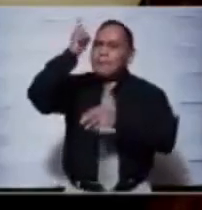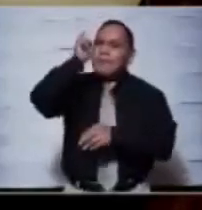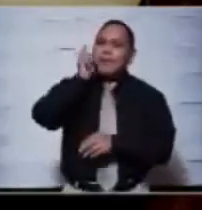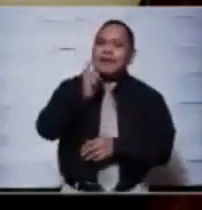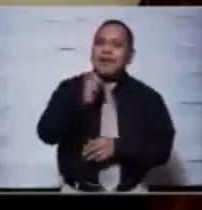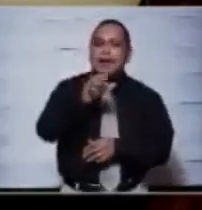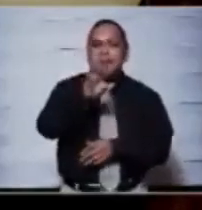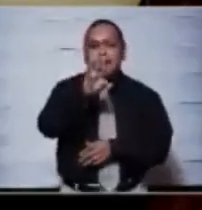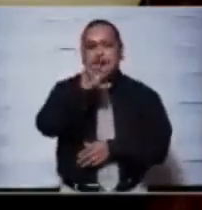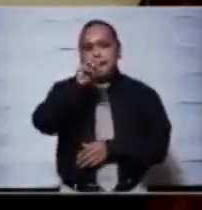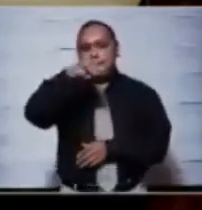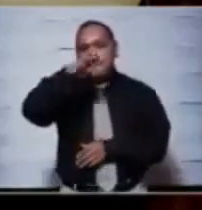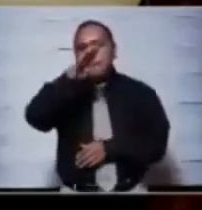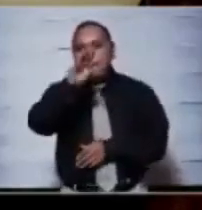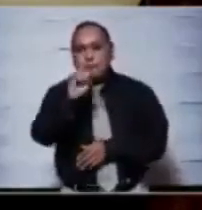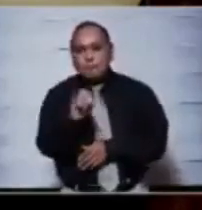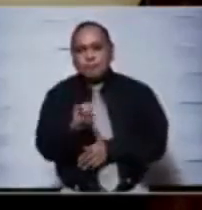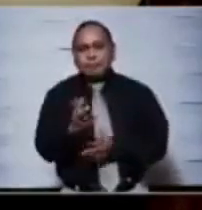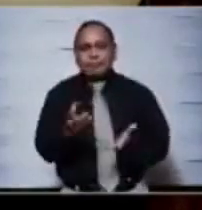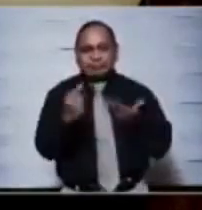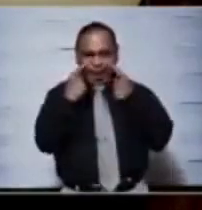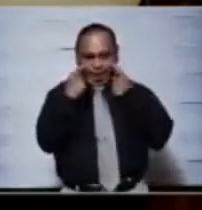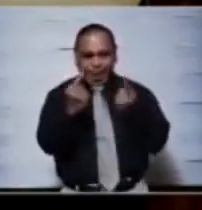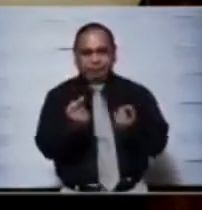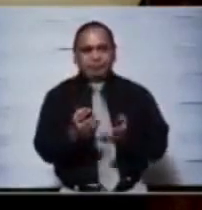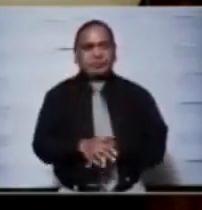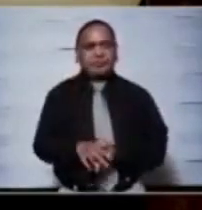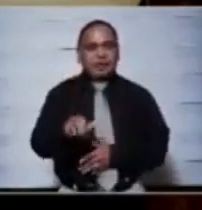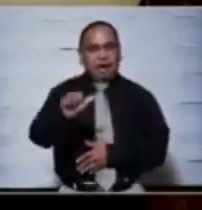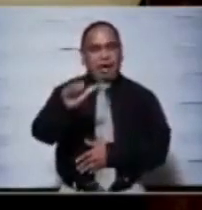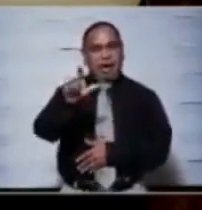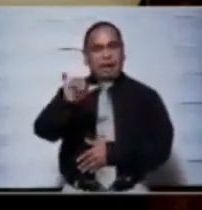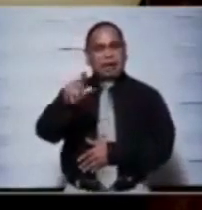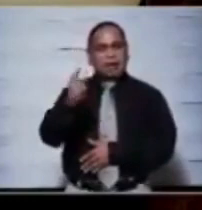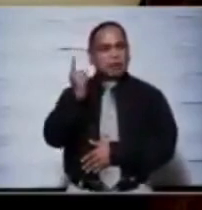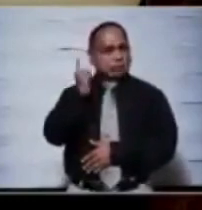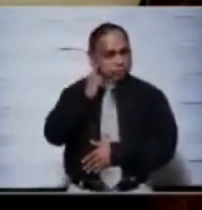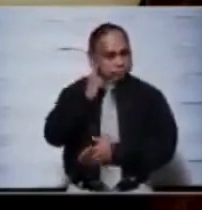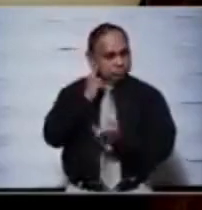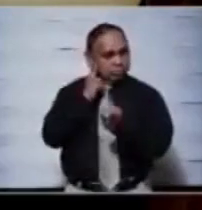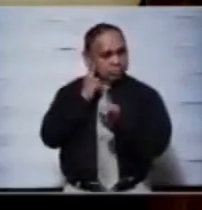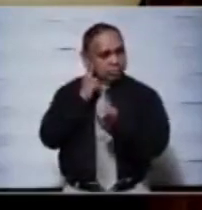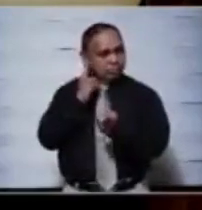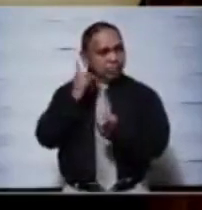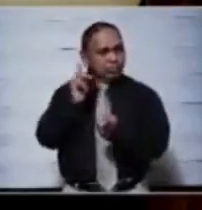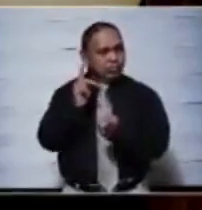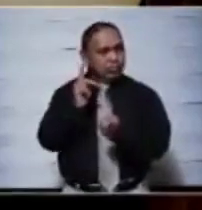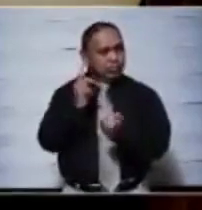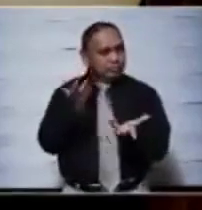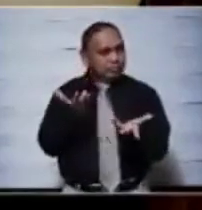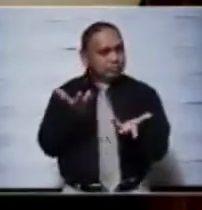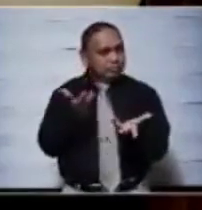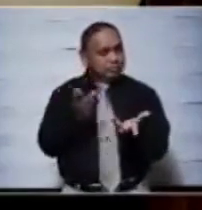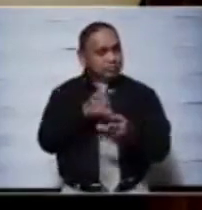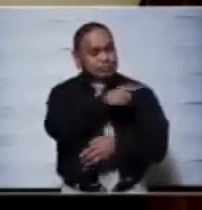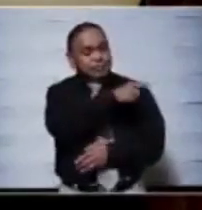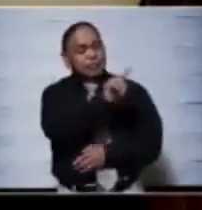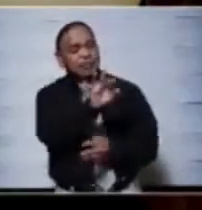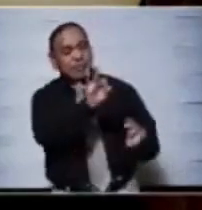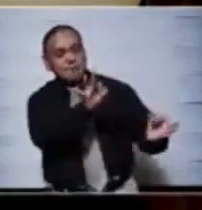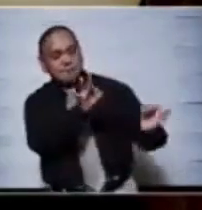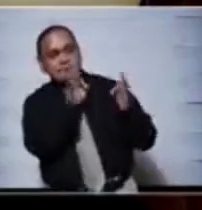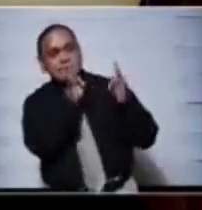Pues bomba, oyeron que dijo Alito, el que ofrece